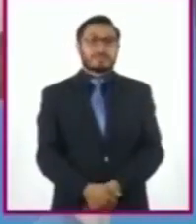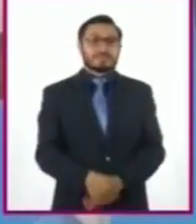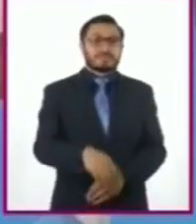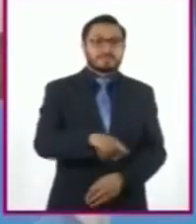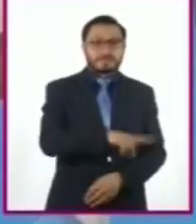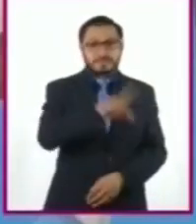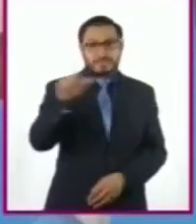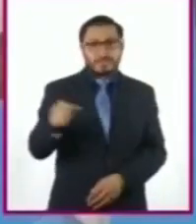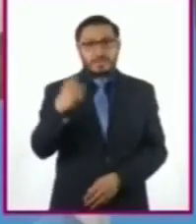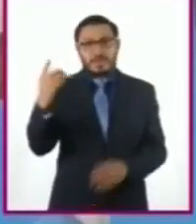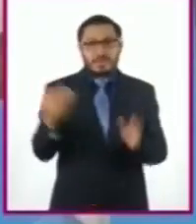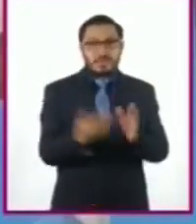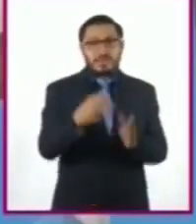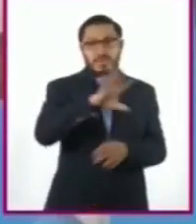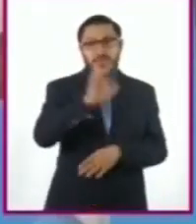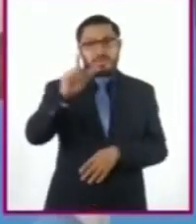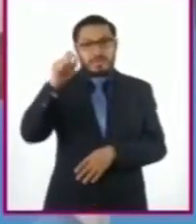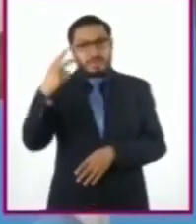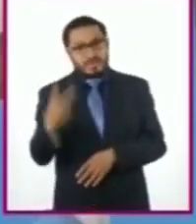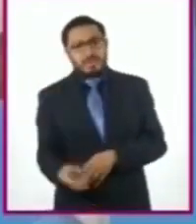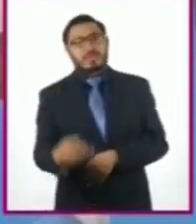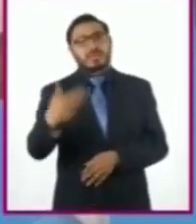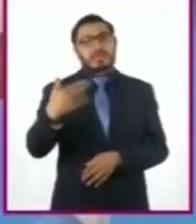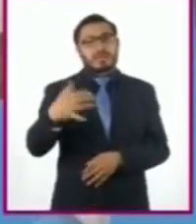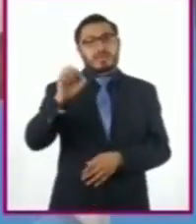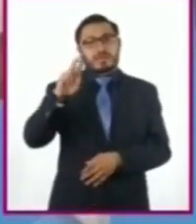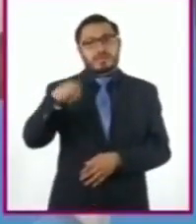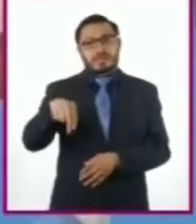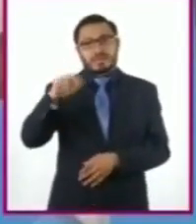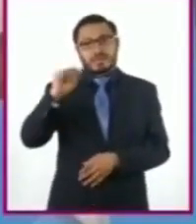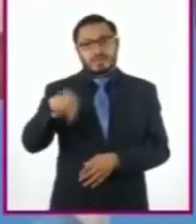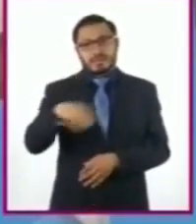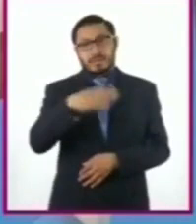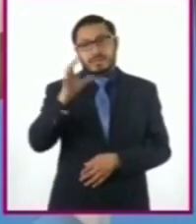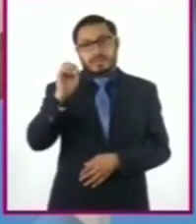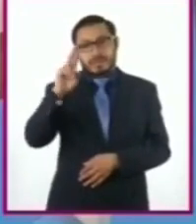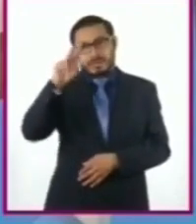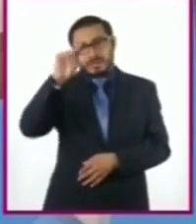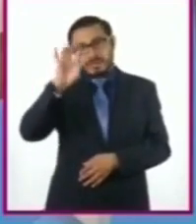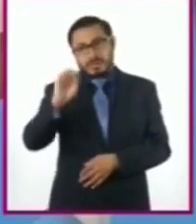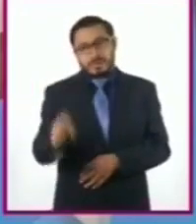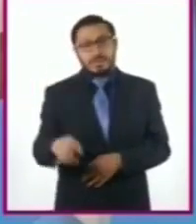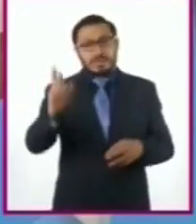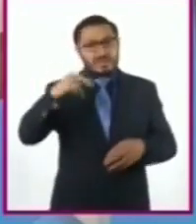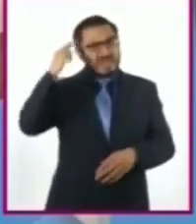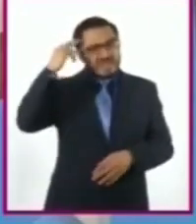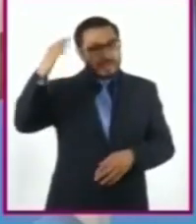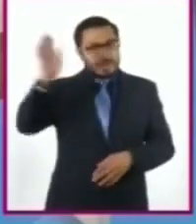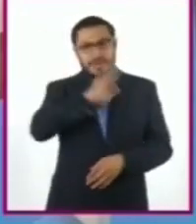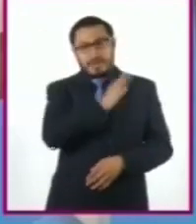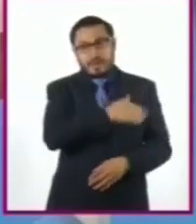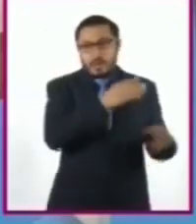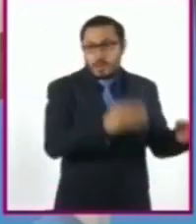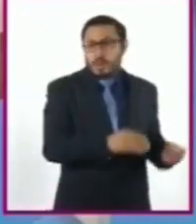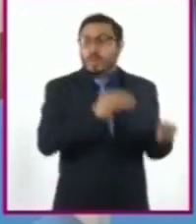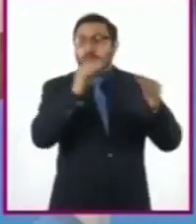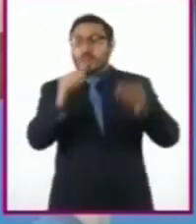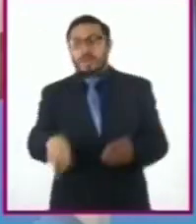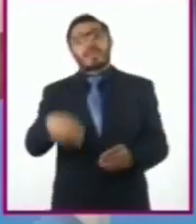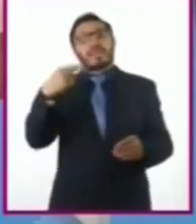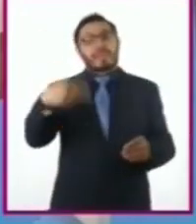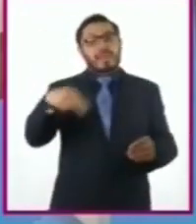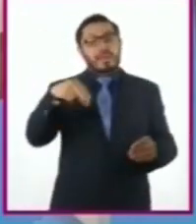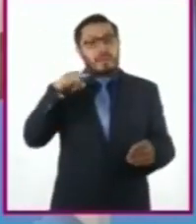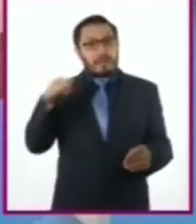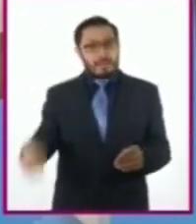de 1522, Hernán Cortés recibió de la corona española el nombramiento como